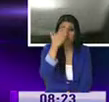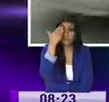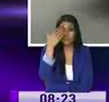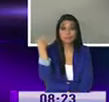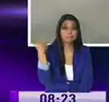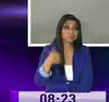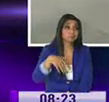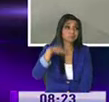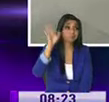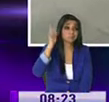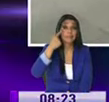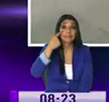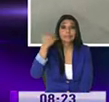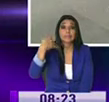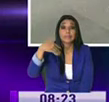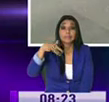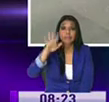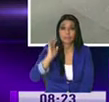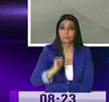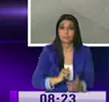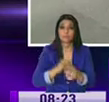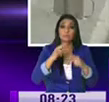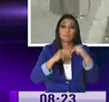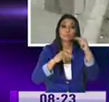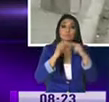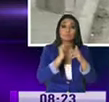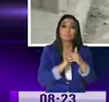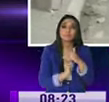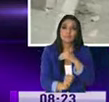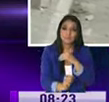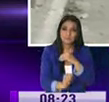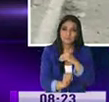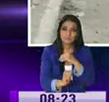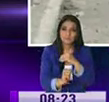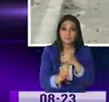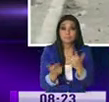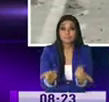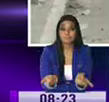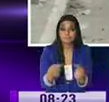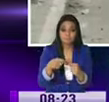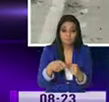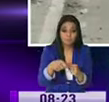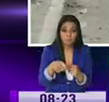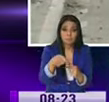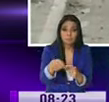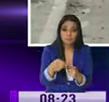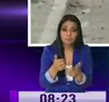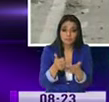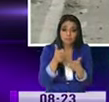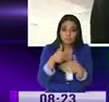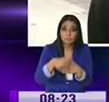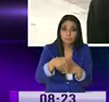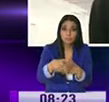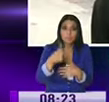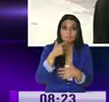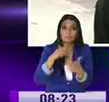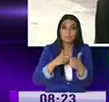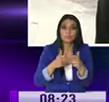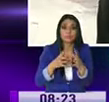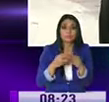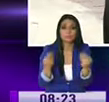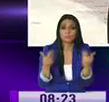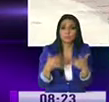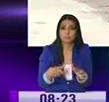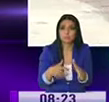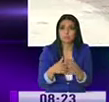muchísimo porque esta parte están construyendo el metro por ahí poder seguir eso es todo lo que están pidiendo para evitar accidentes evitar